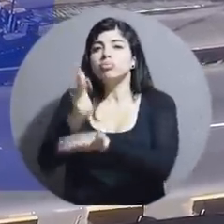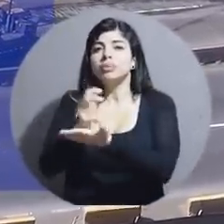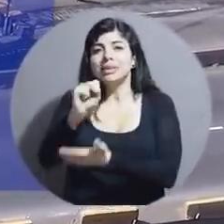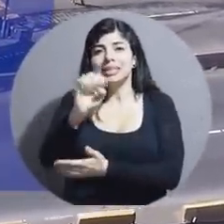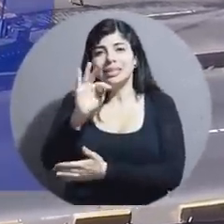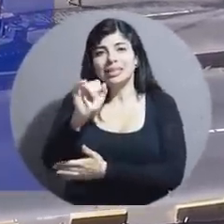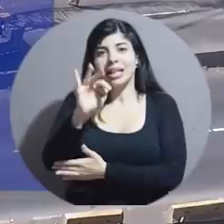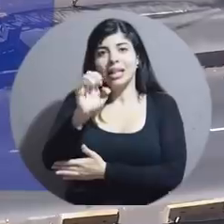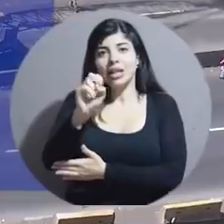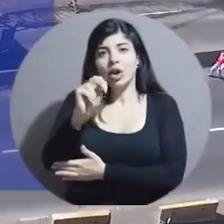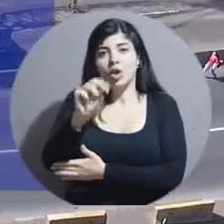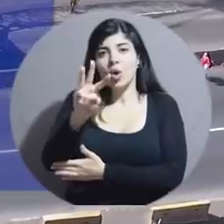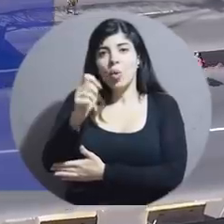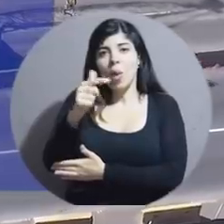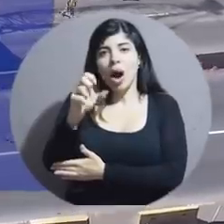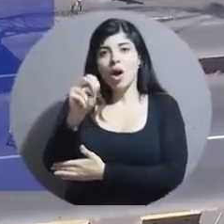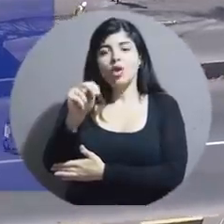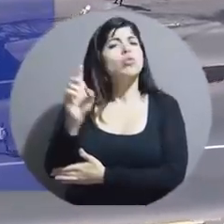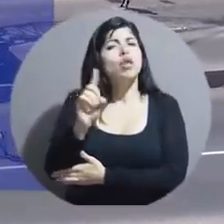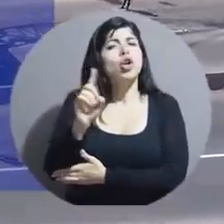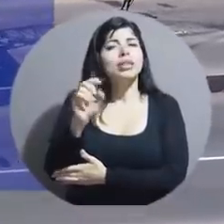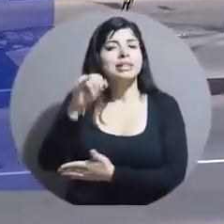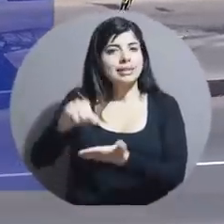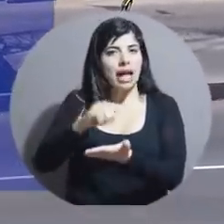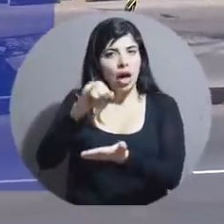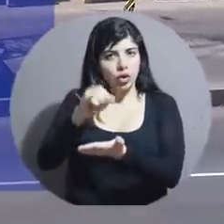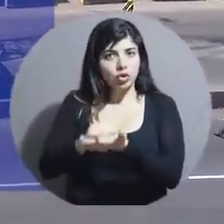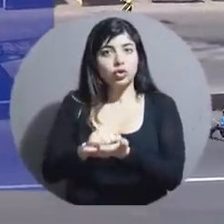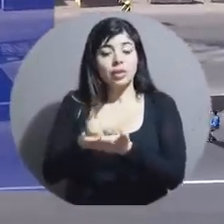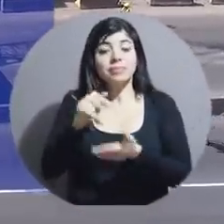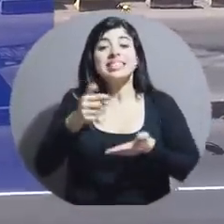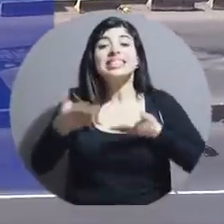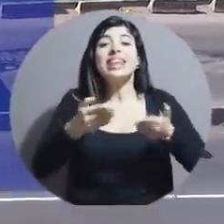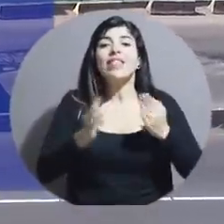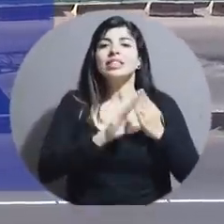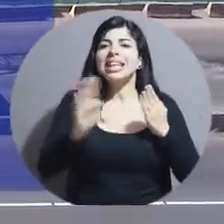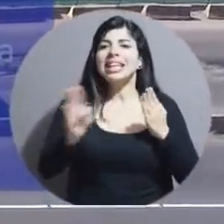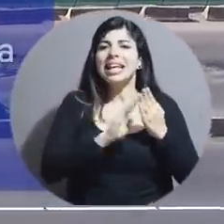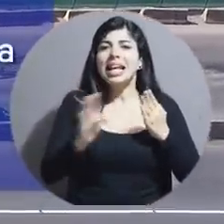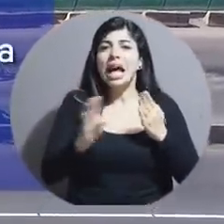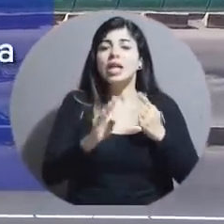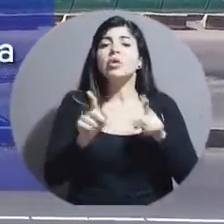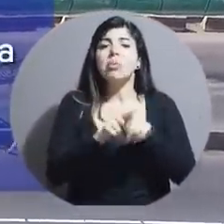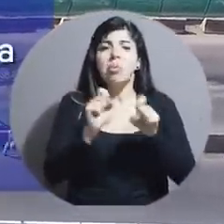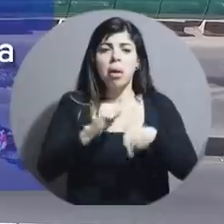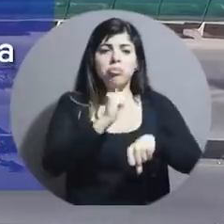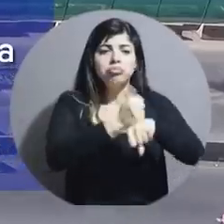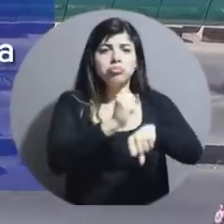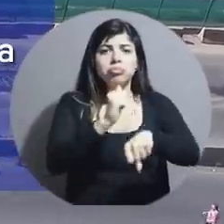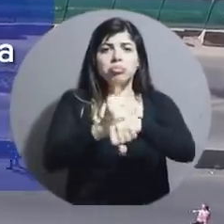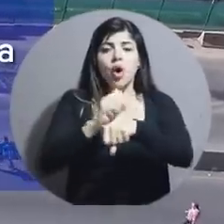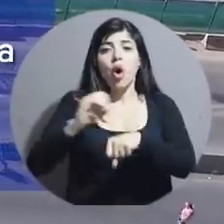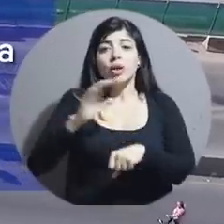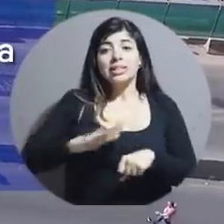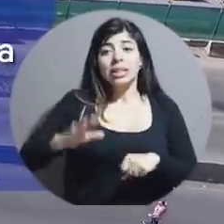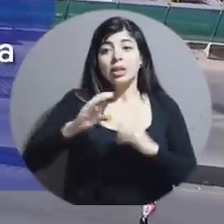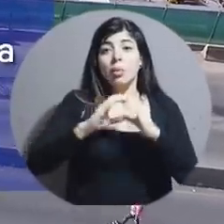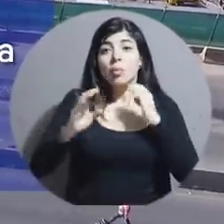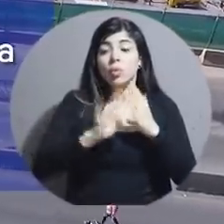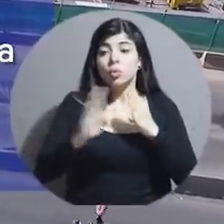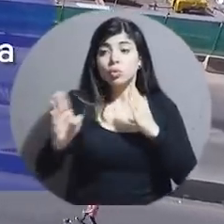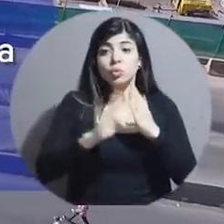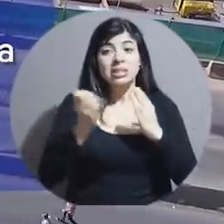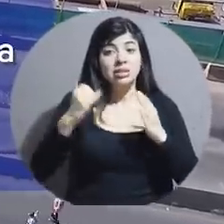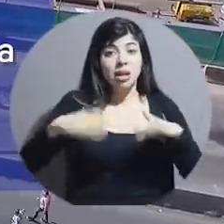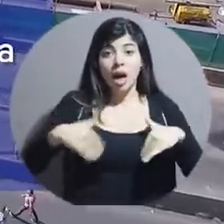Terminal Station Wagon en San José. Crear servicios directos en rutas de buses de Occidente que no